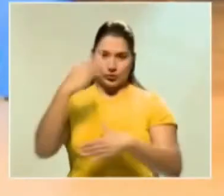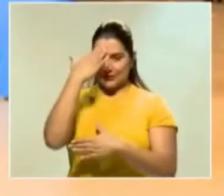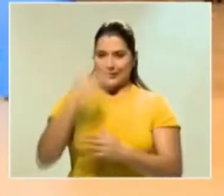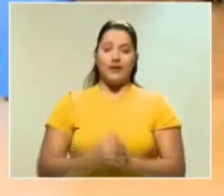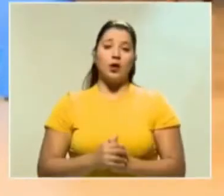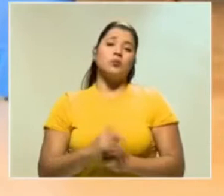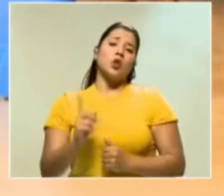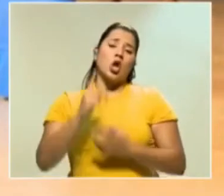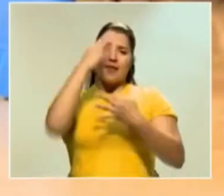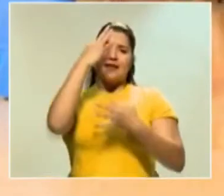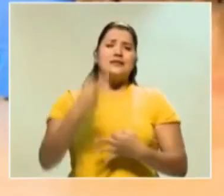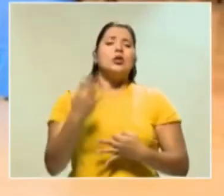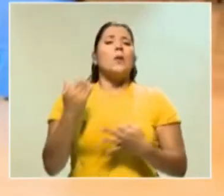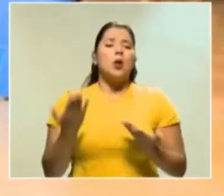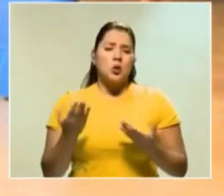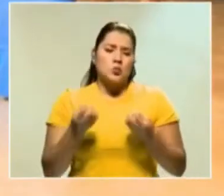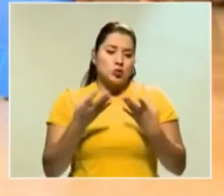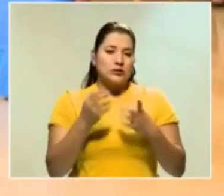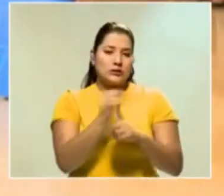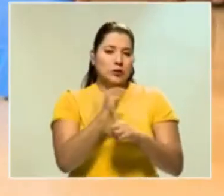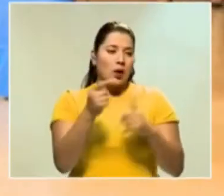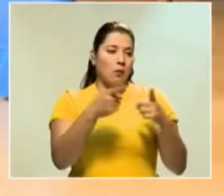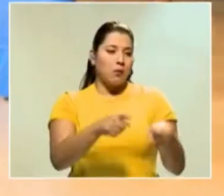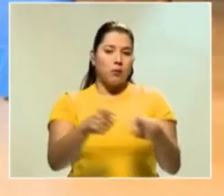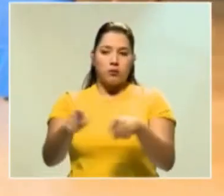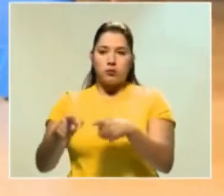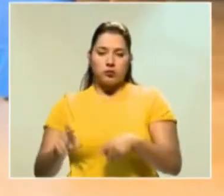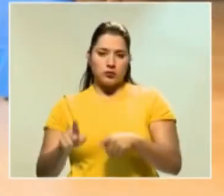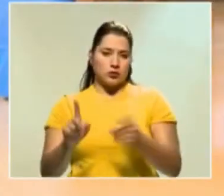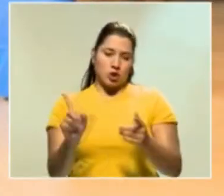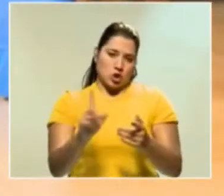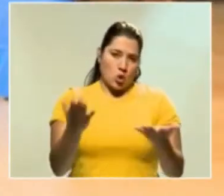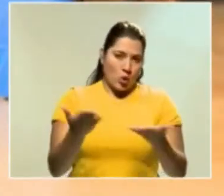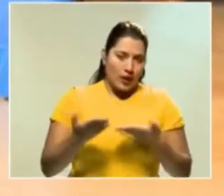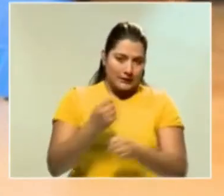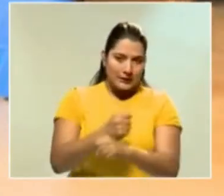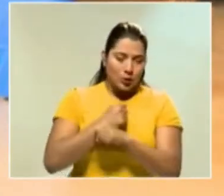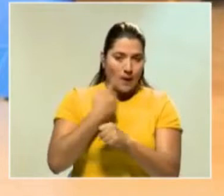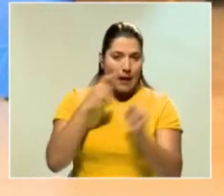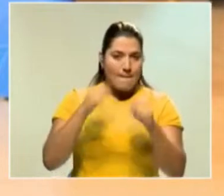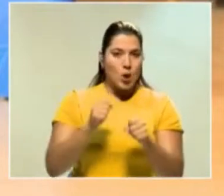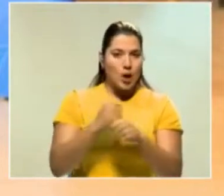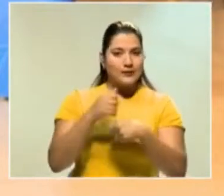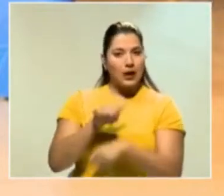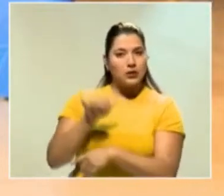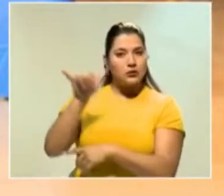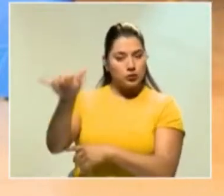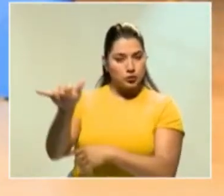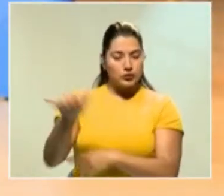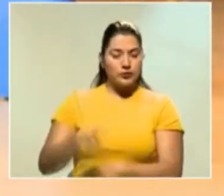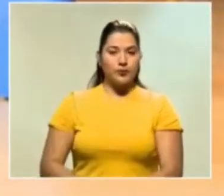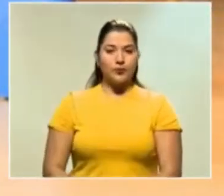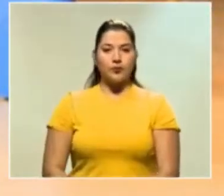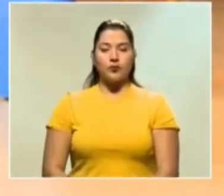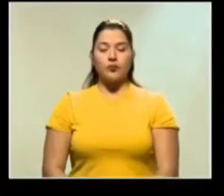una serie de acontecimientos que están sucediendo que no generan las condiciones apropiadas para poder realizar la gira en las condiciones